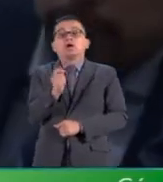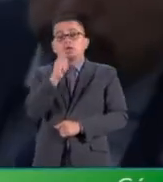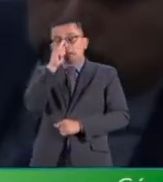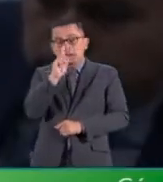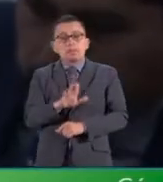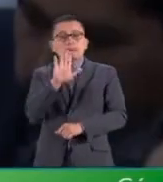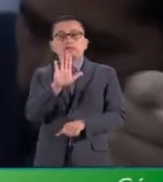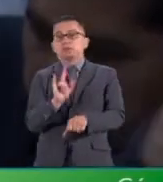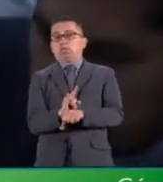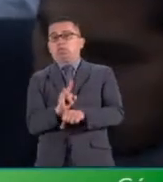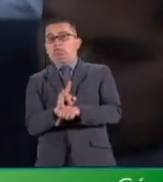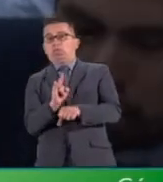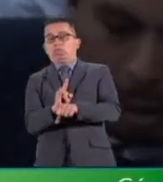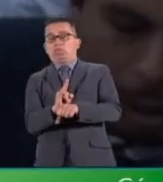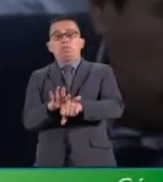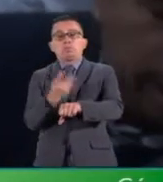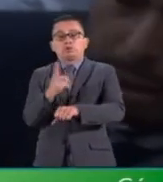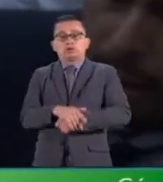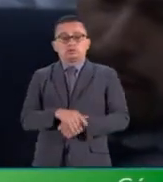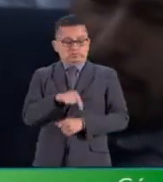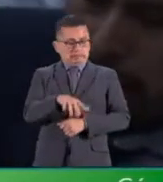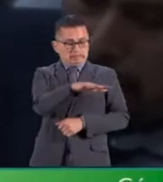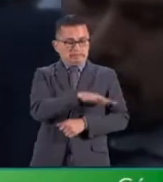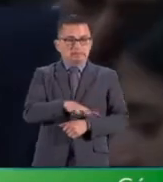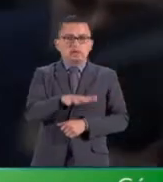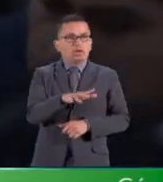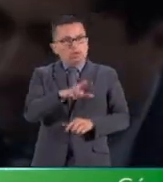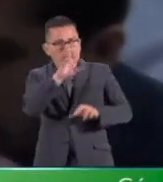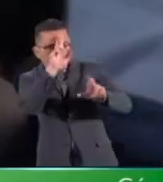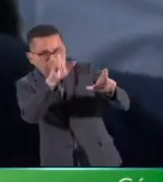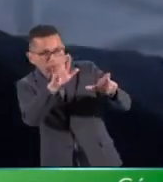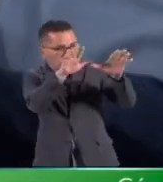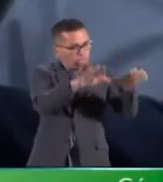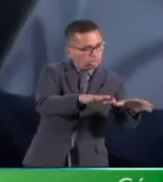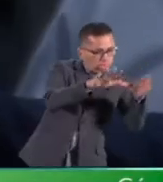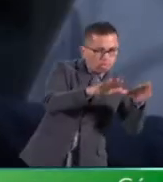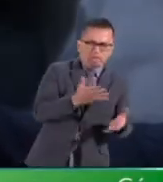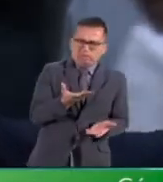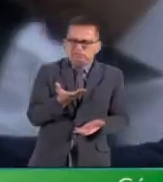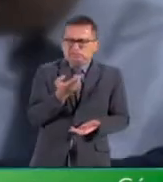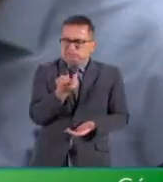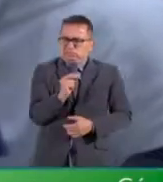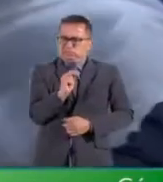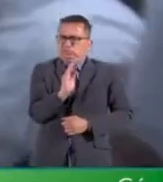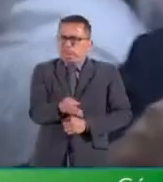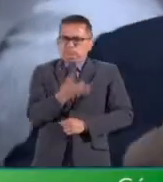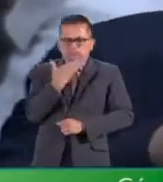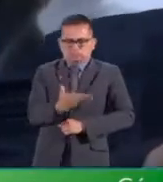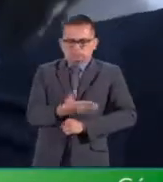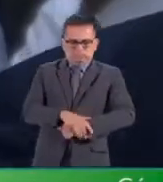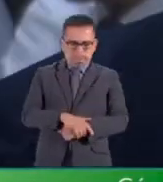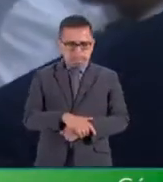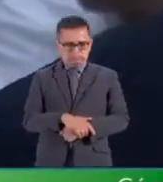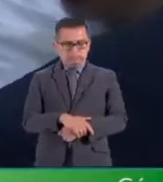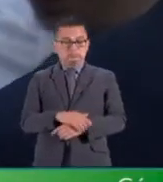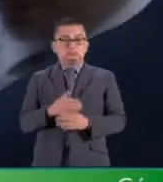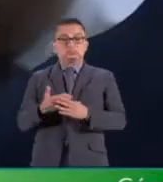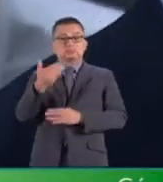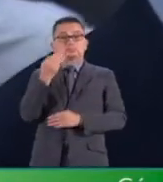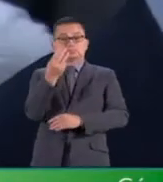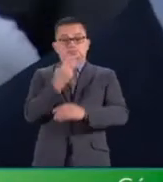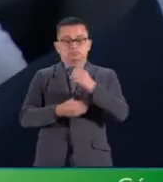la cobardía ronda estas sillas. Hace apenas 3 años, Morena y sus